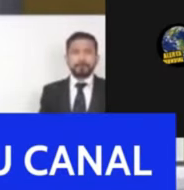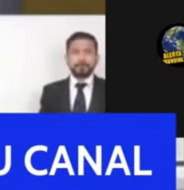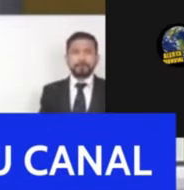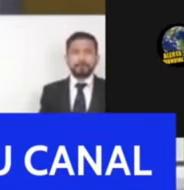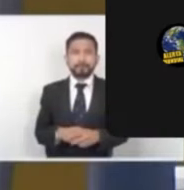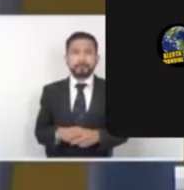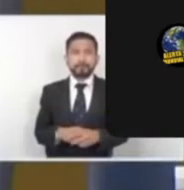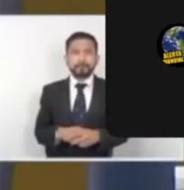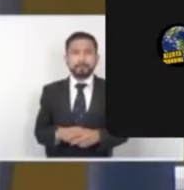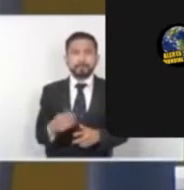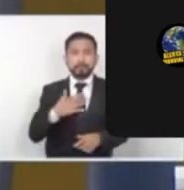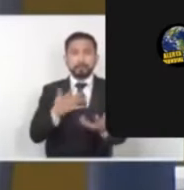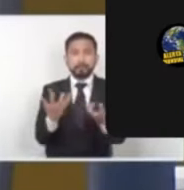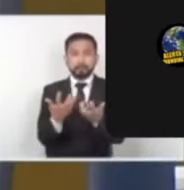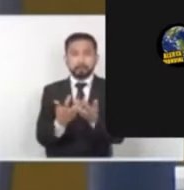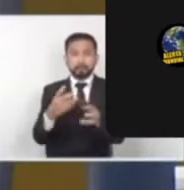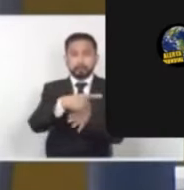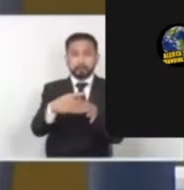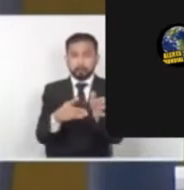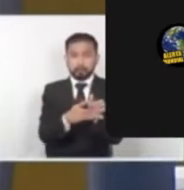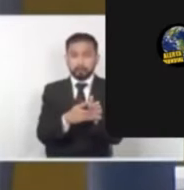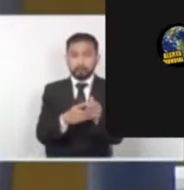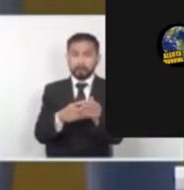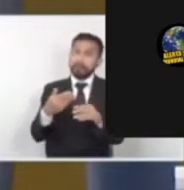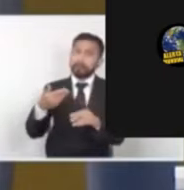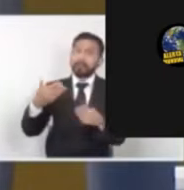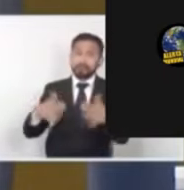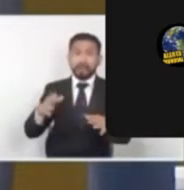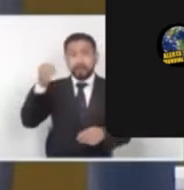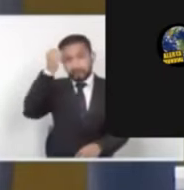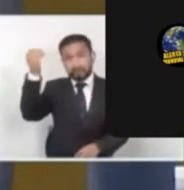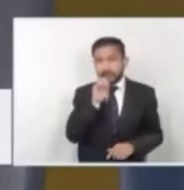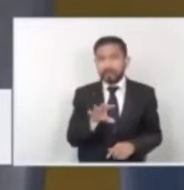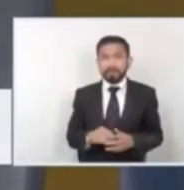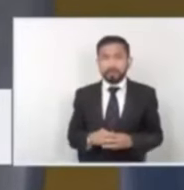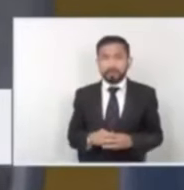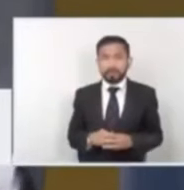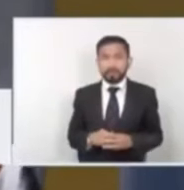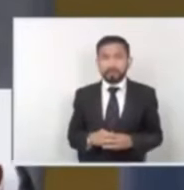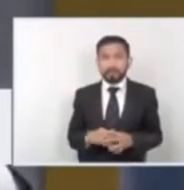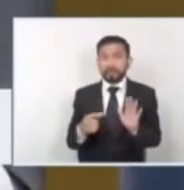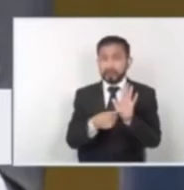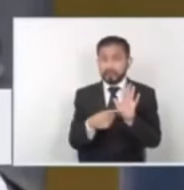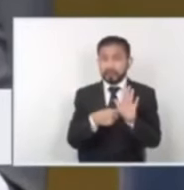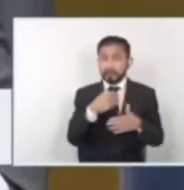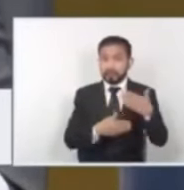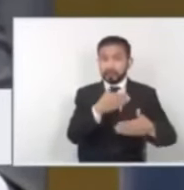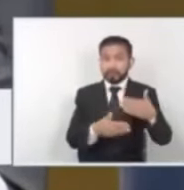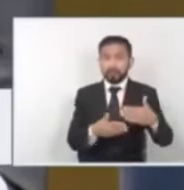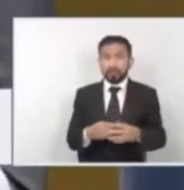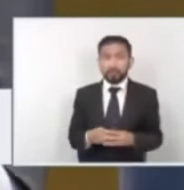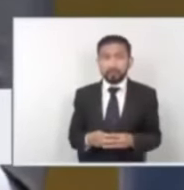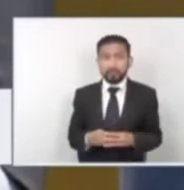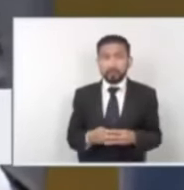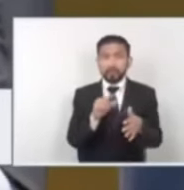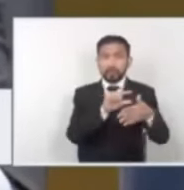el mis colegas diputados antecesores también lo mencionaron esto viene de una